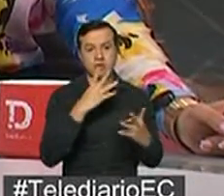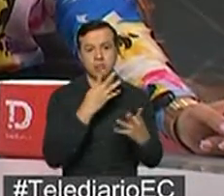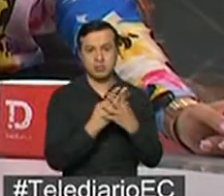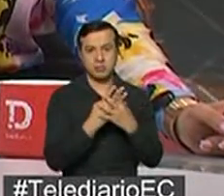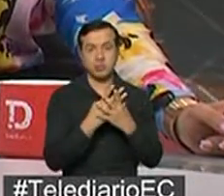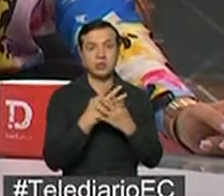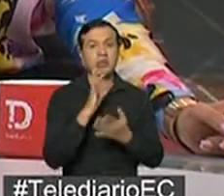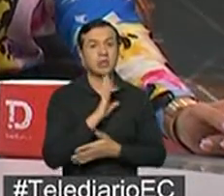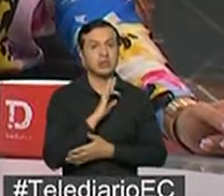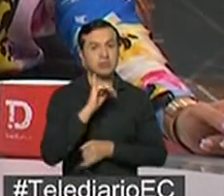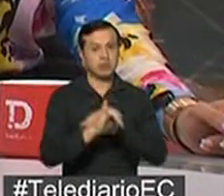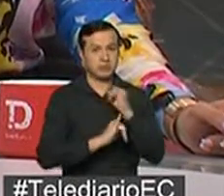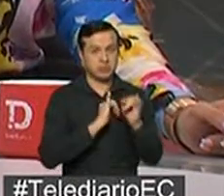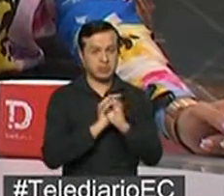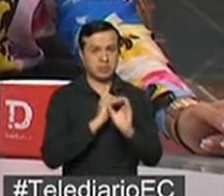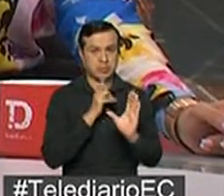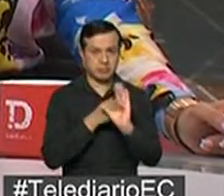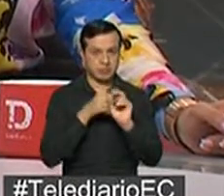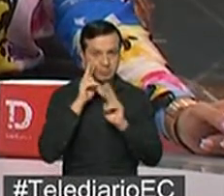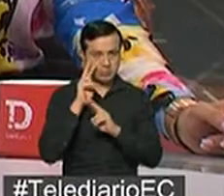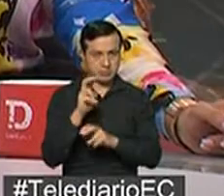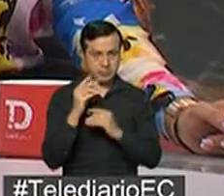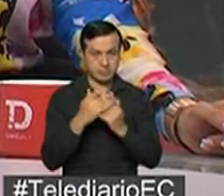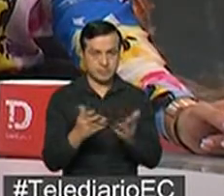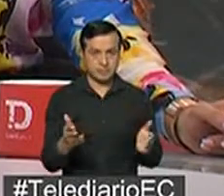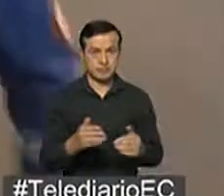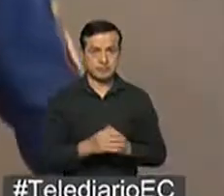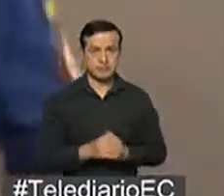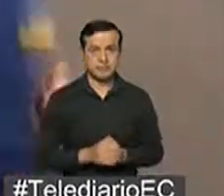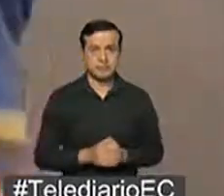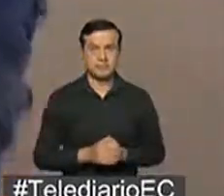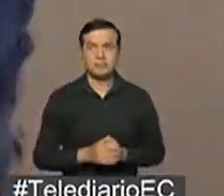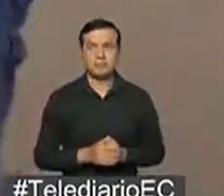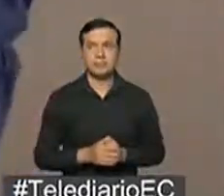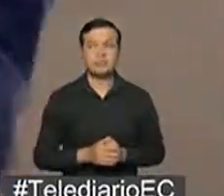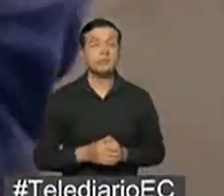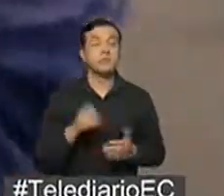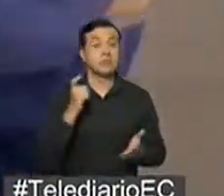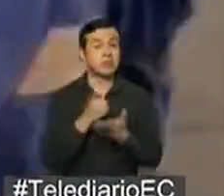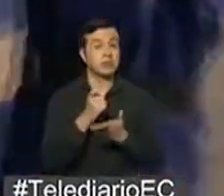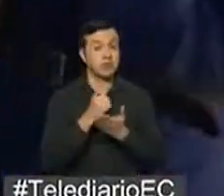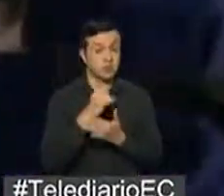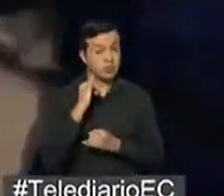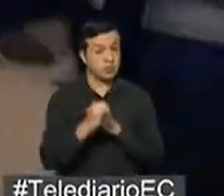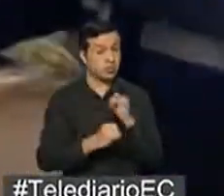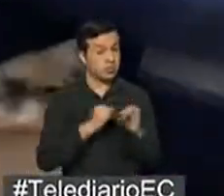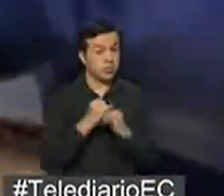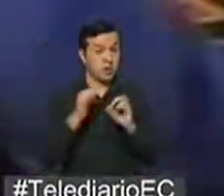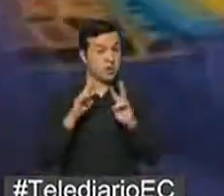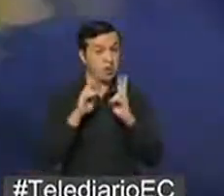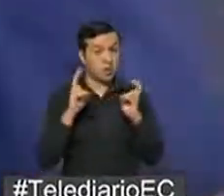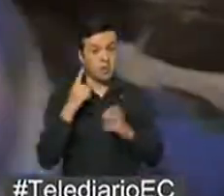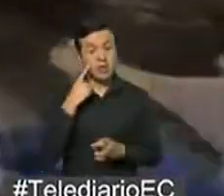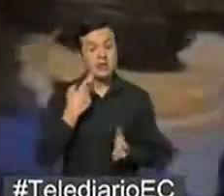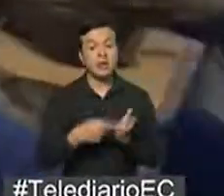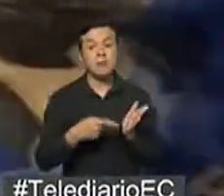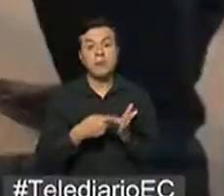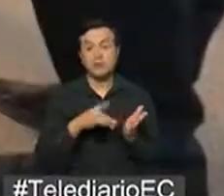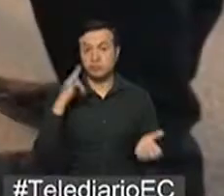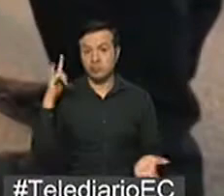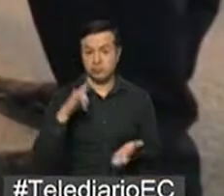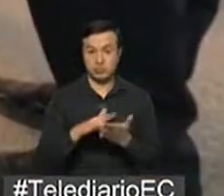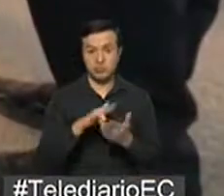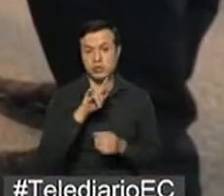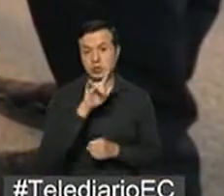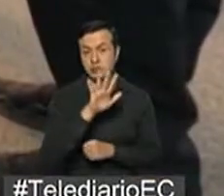internacionales participan en las investigaciones la presión internacional para esclarecer lo sucedido con el vuelo 572